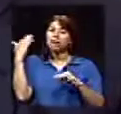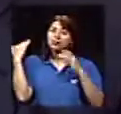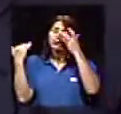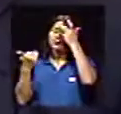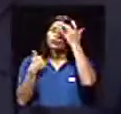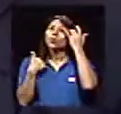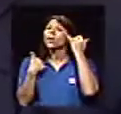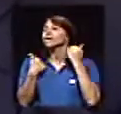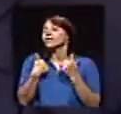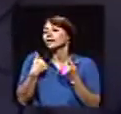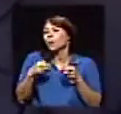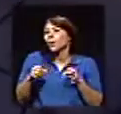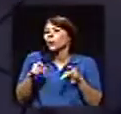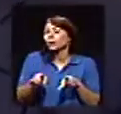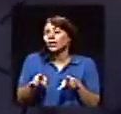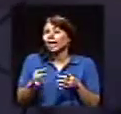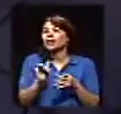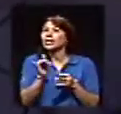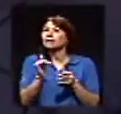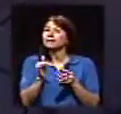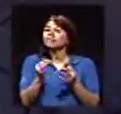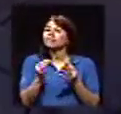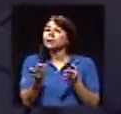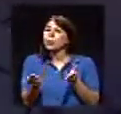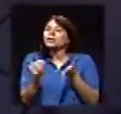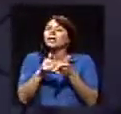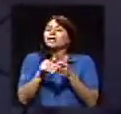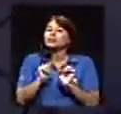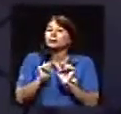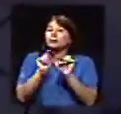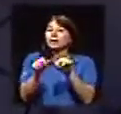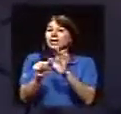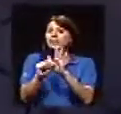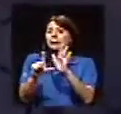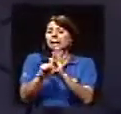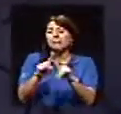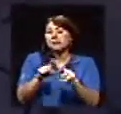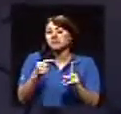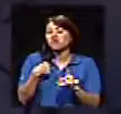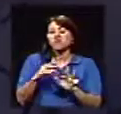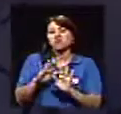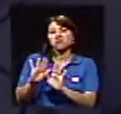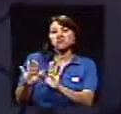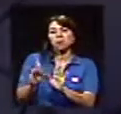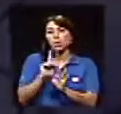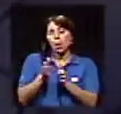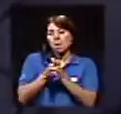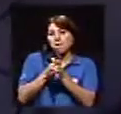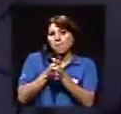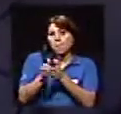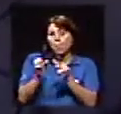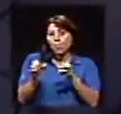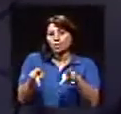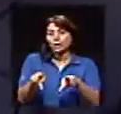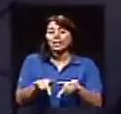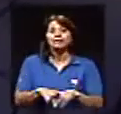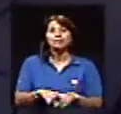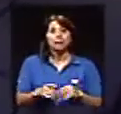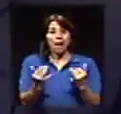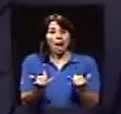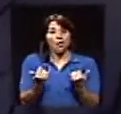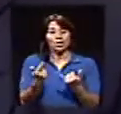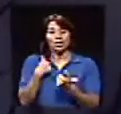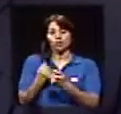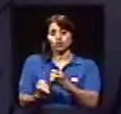de volver a la Asamblea, No había aprovechado esas oportunidades, y en esta ocasión, cuando le di el apoyo a